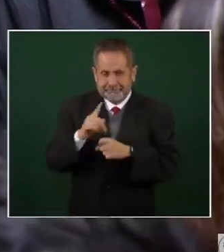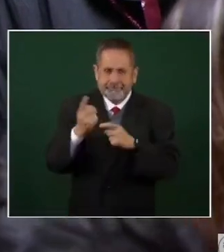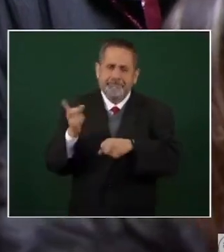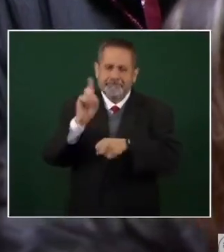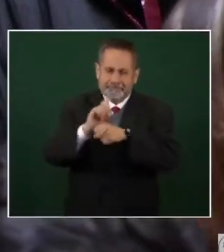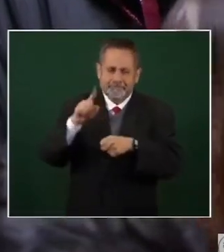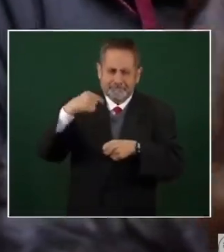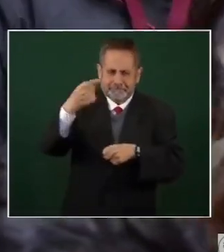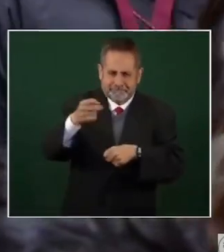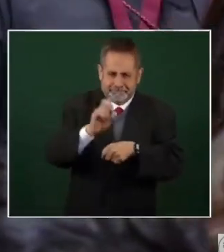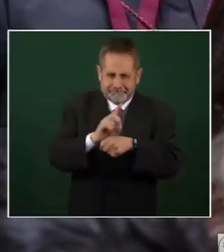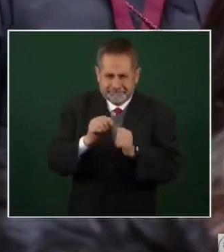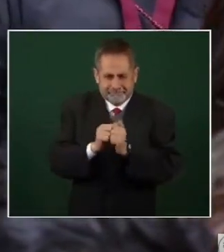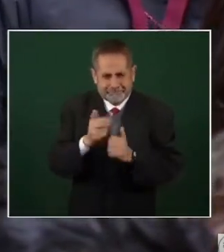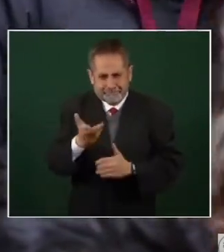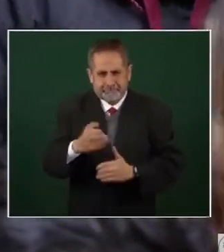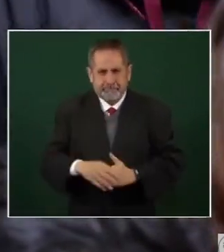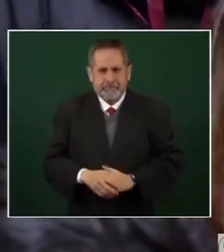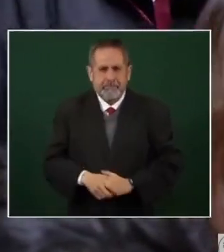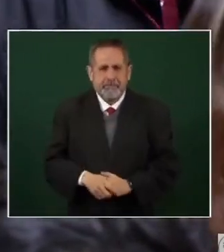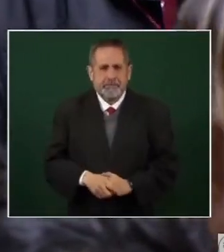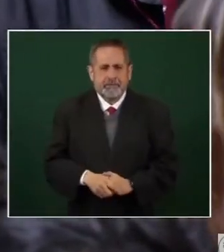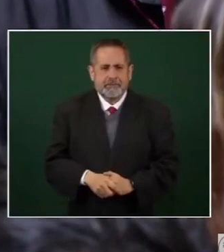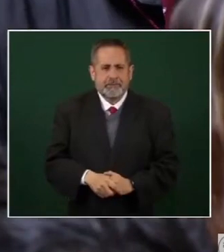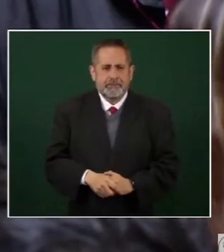día. ¿Sí? ¿Sí?